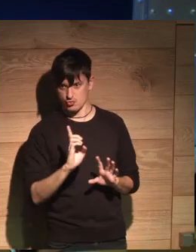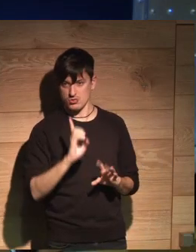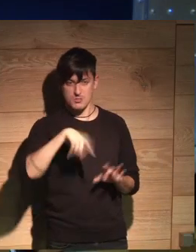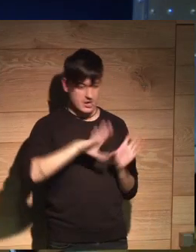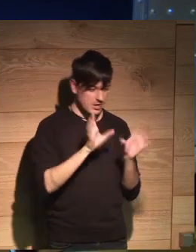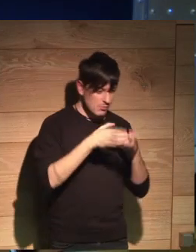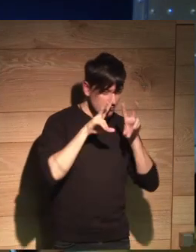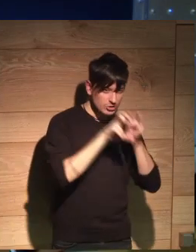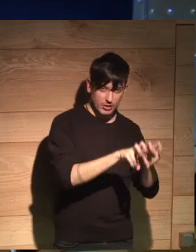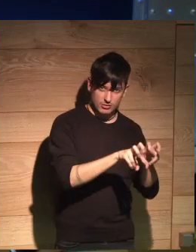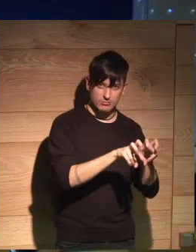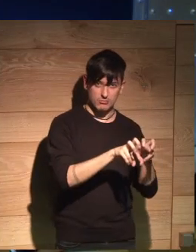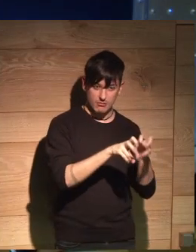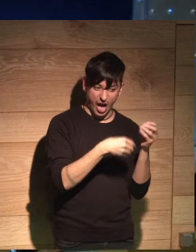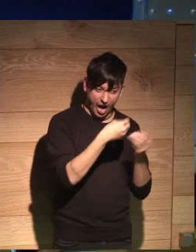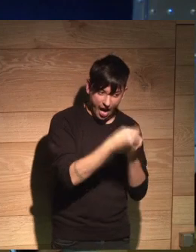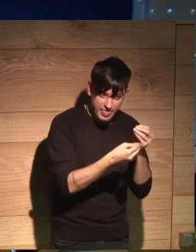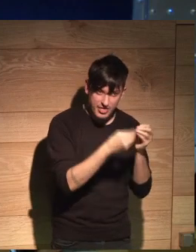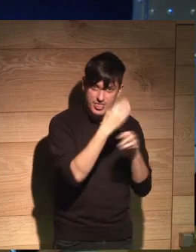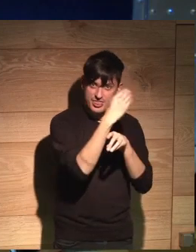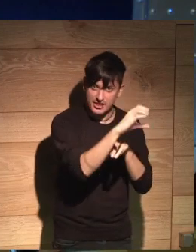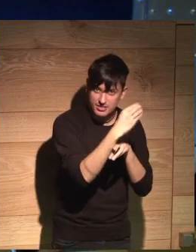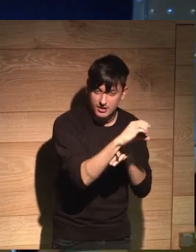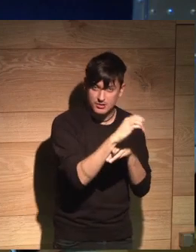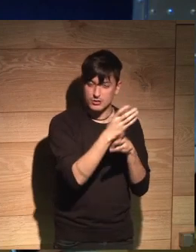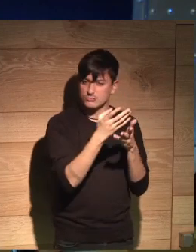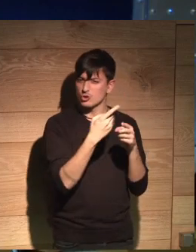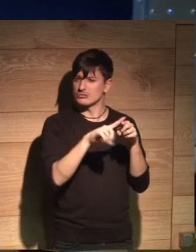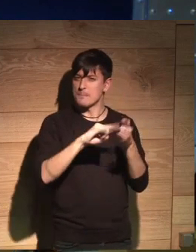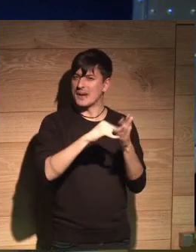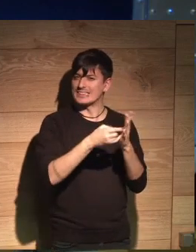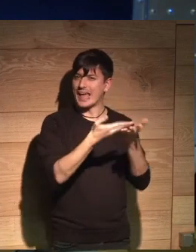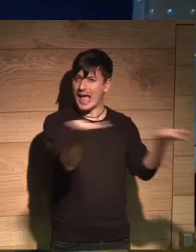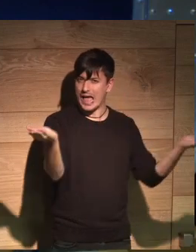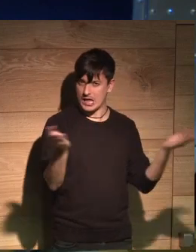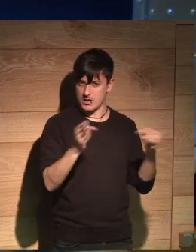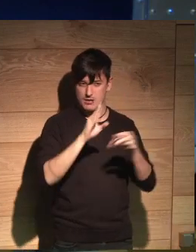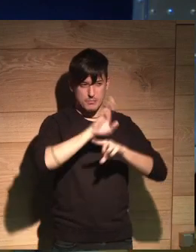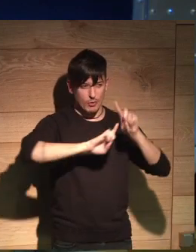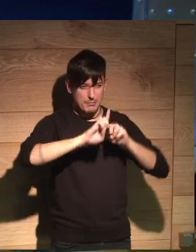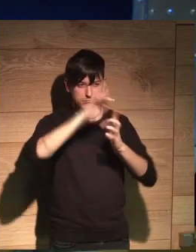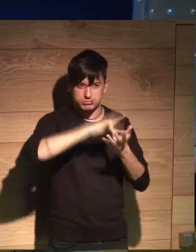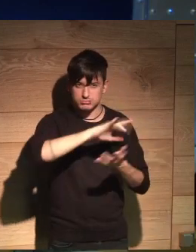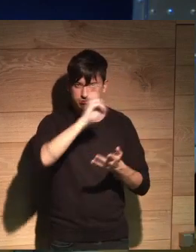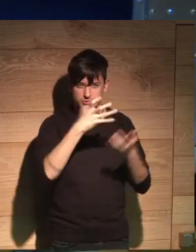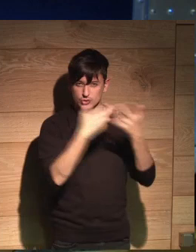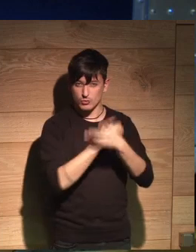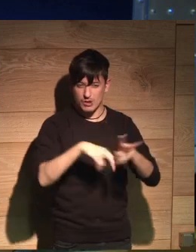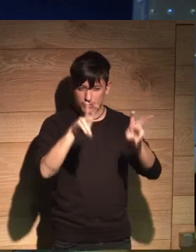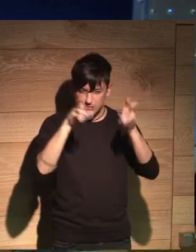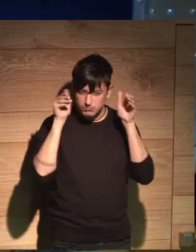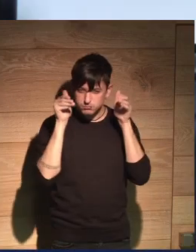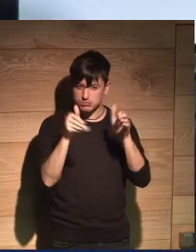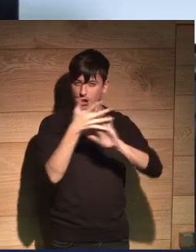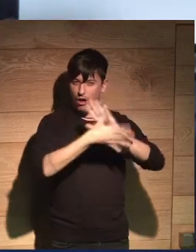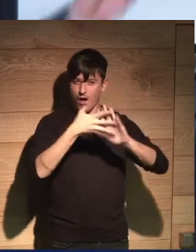de investigación hace la ciencia, las cosas que se plantean, los problemas que ocurren. Y entonces es todo un capítulo destinado